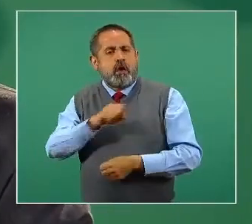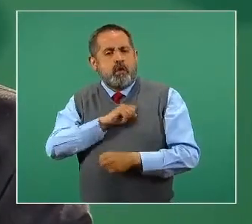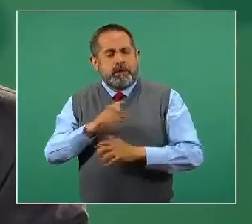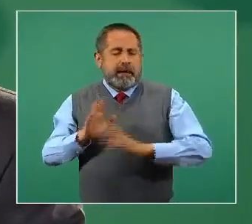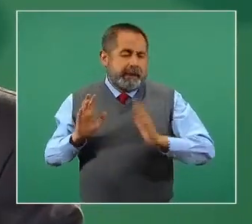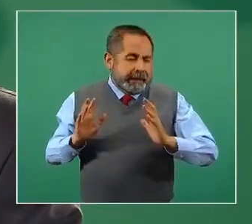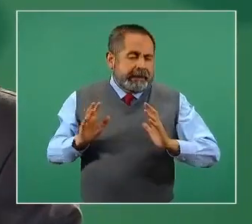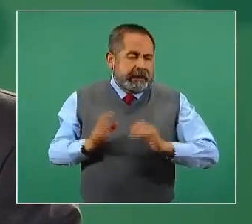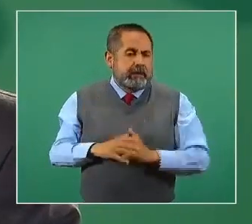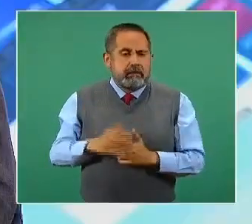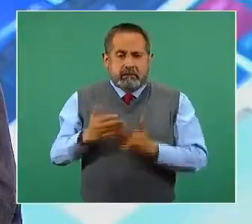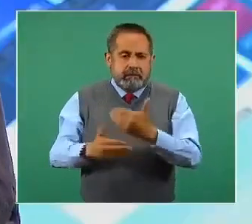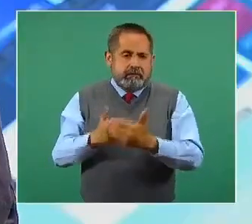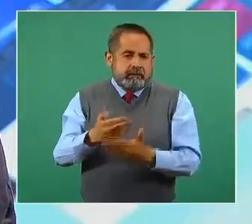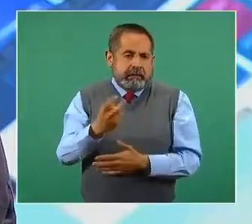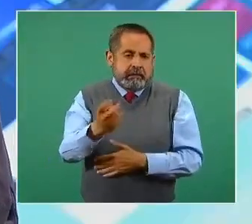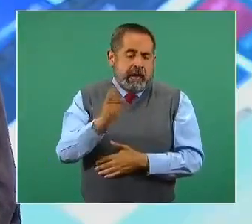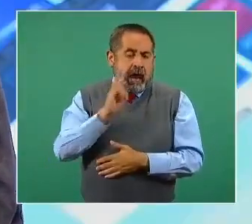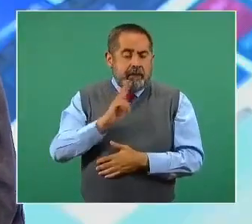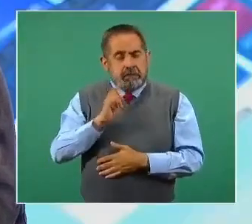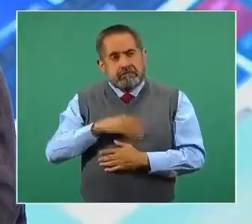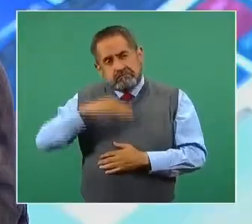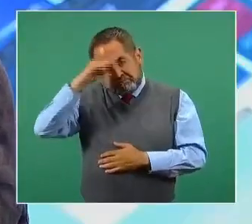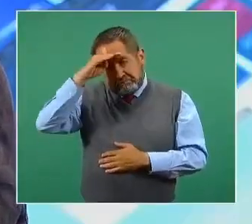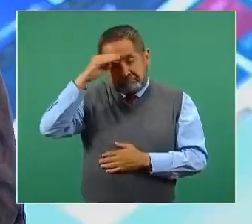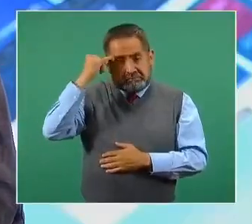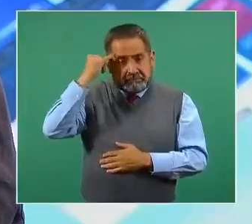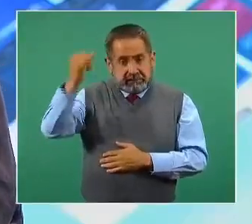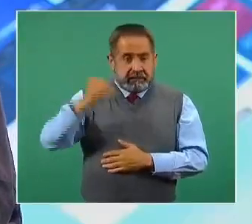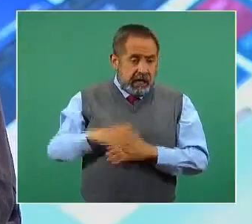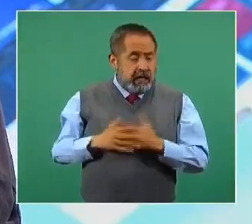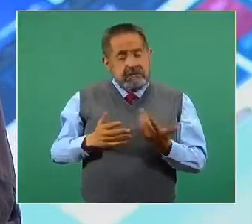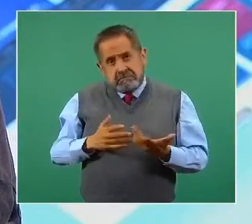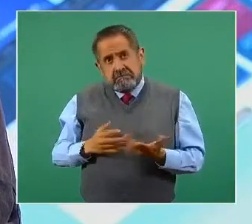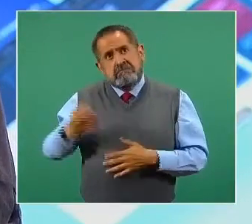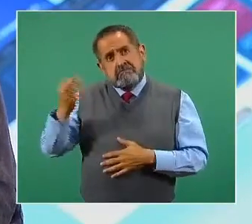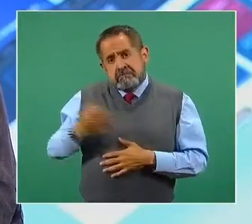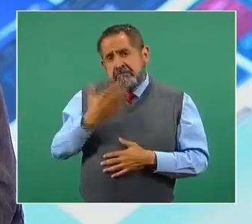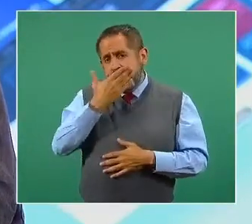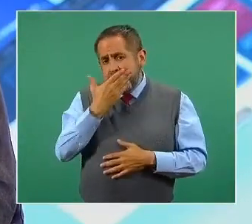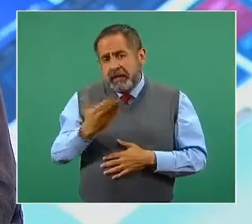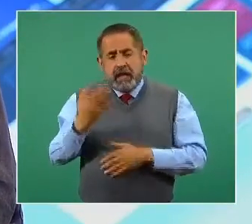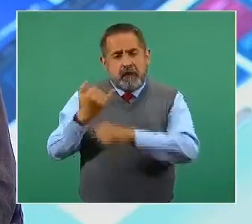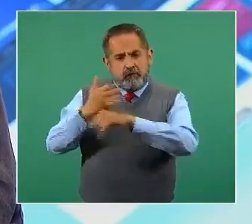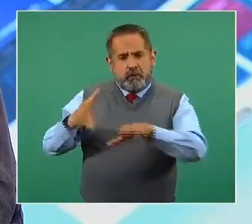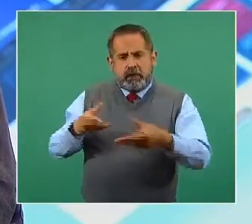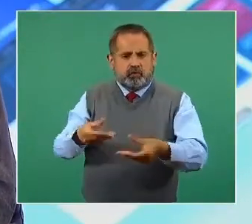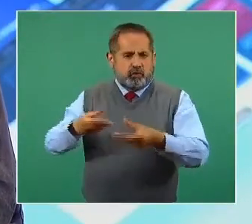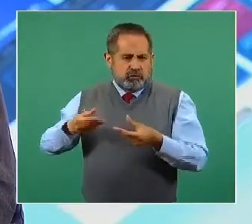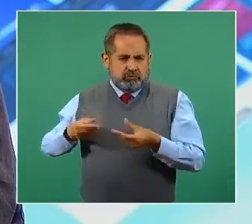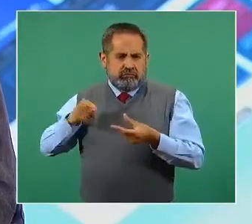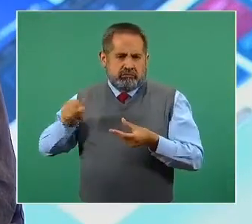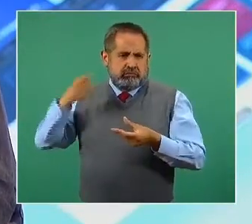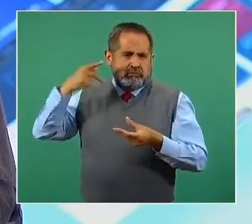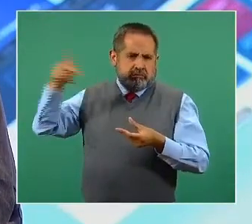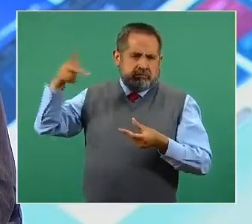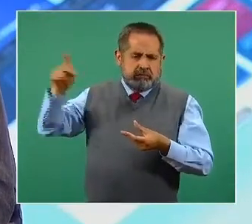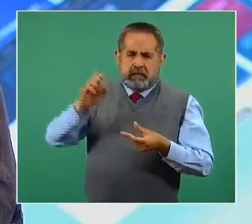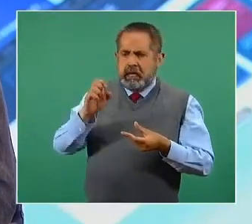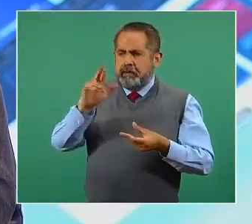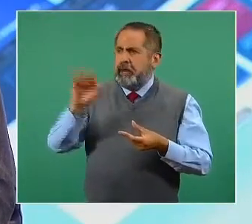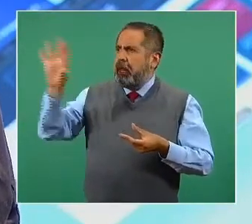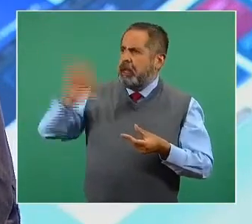Entonces, eso es en lo que vamos. Consideramos que es veraz y acertada la información, desde luego, que difunde el canciller